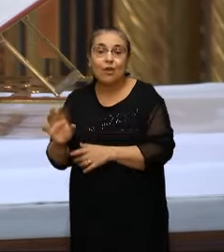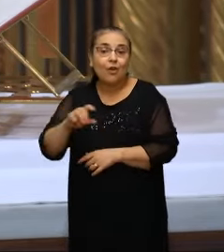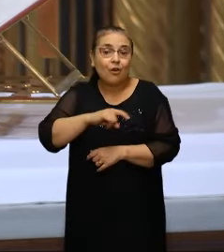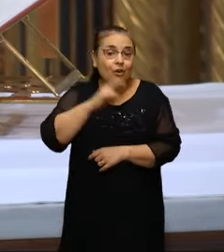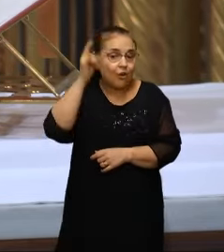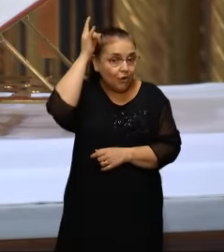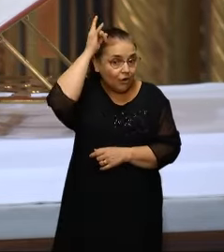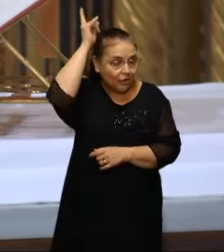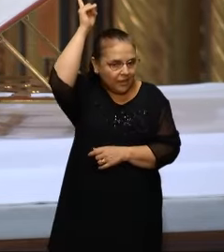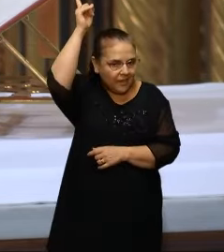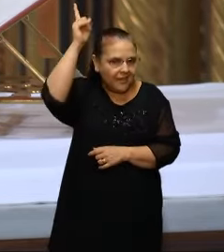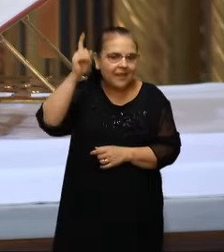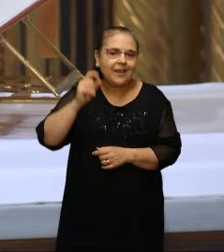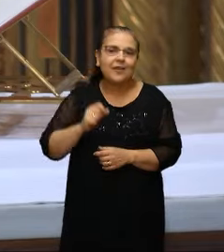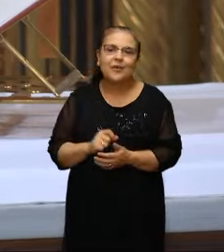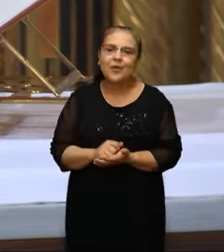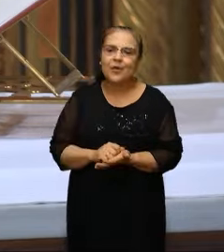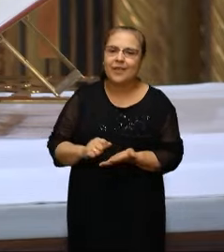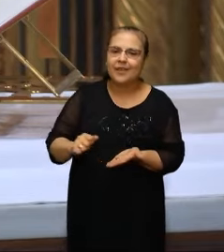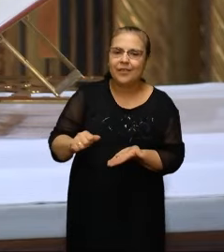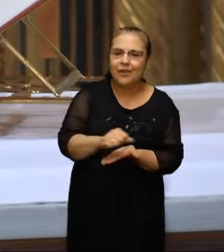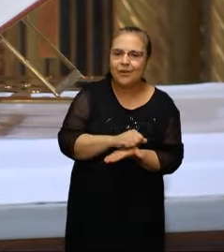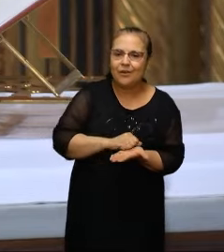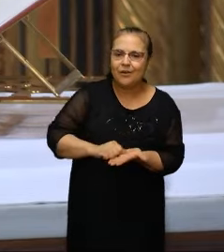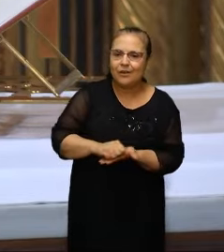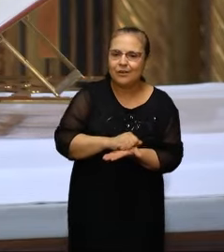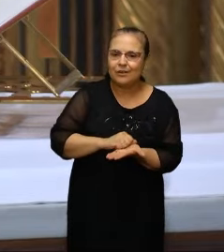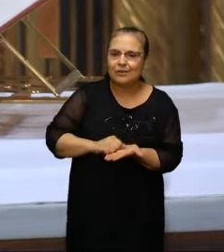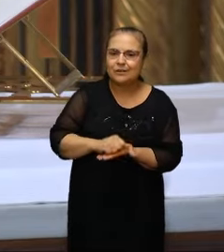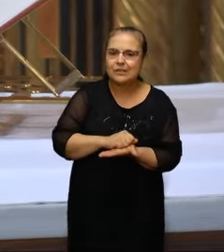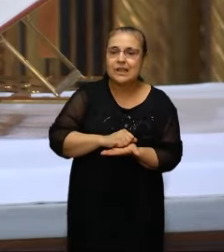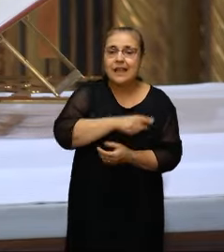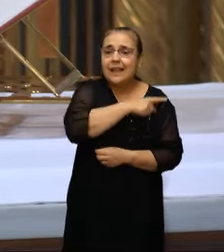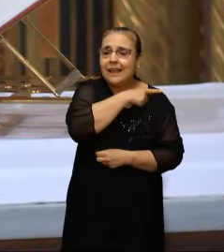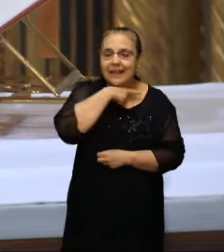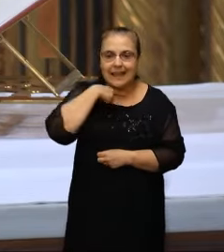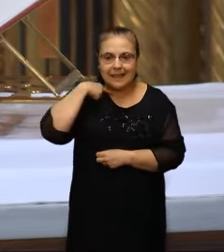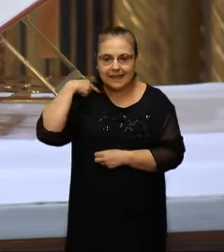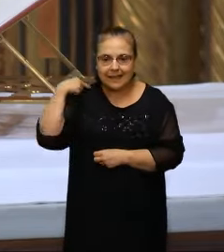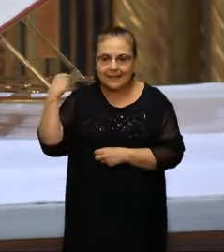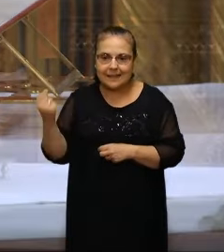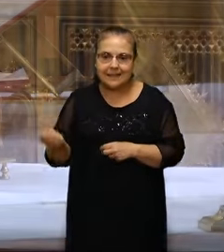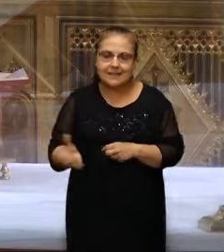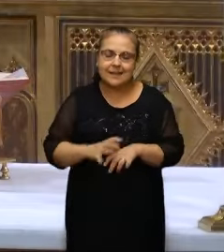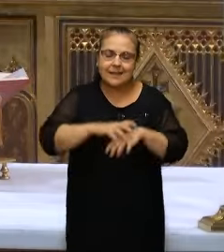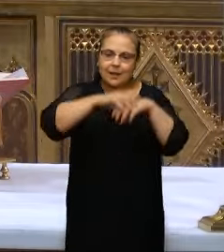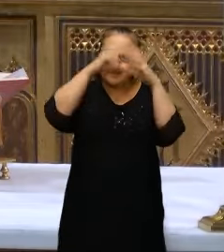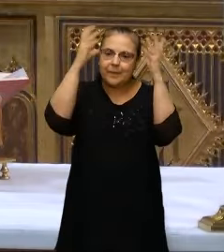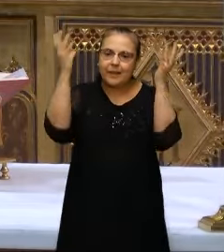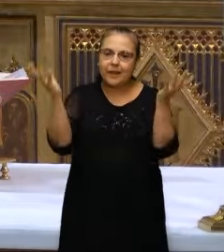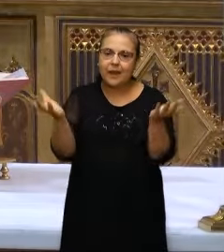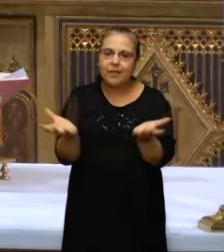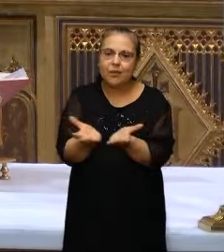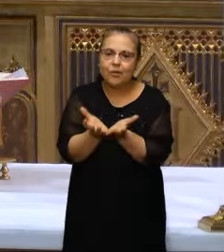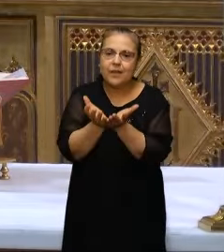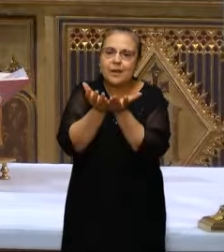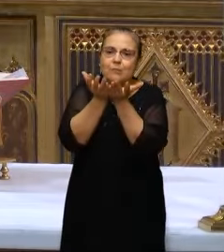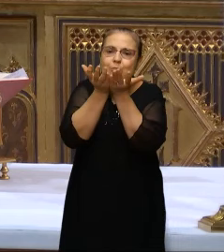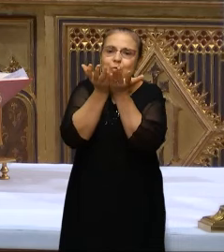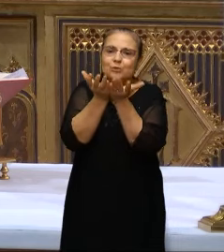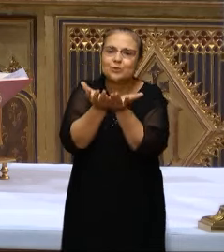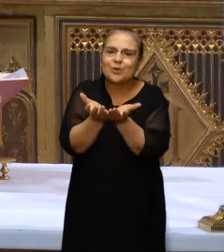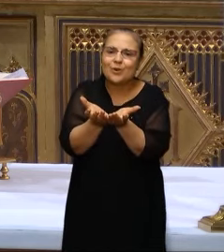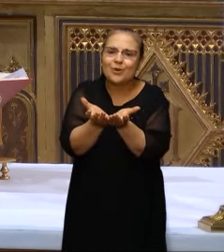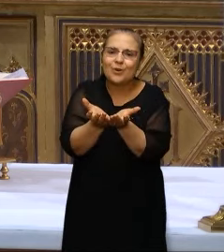nosotros Cordero de Dios que quitas el pecado